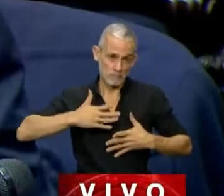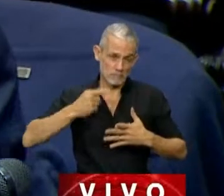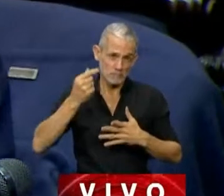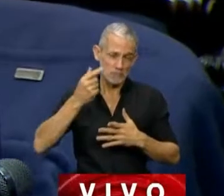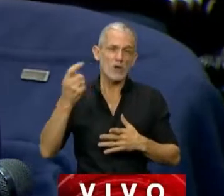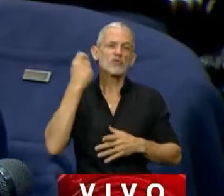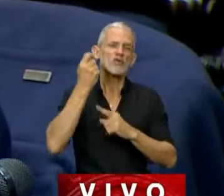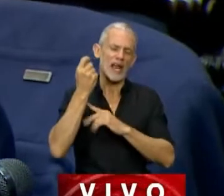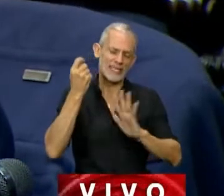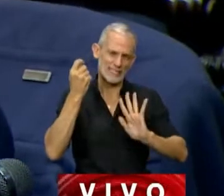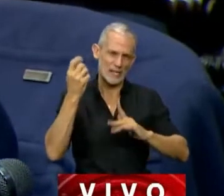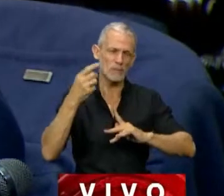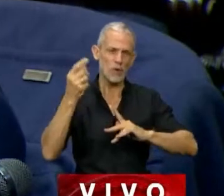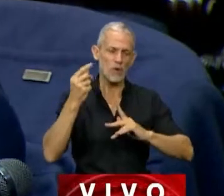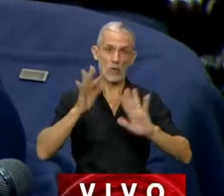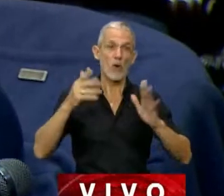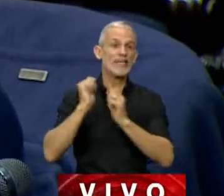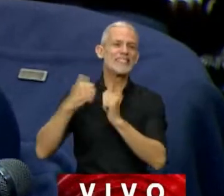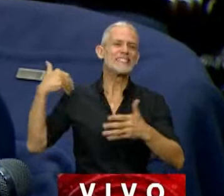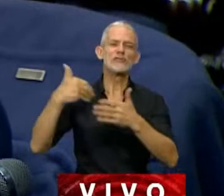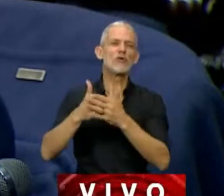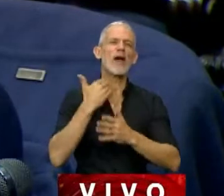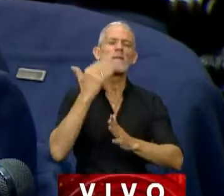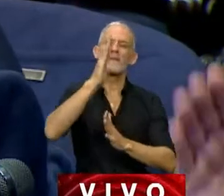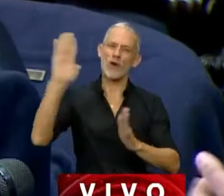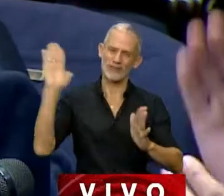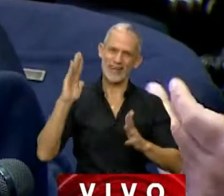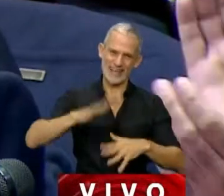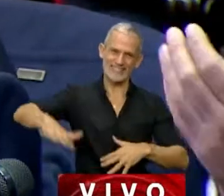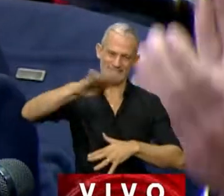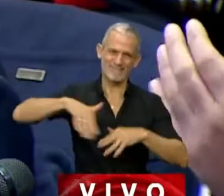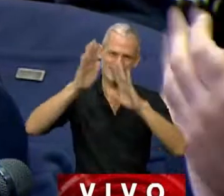y las socialistas, porque está arraigado nuestra identidad, nuestra historia, que son las bibliotecas populares.